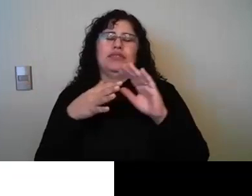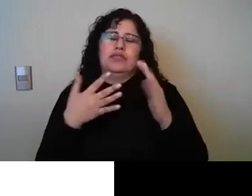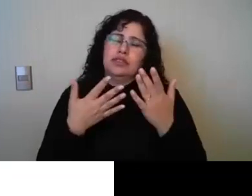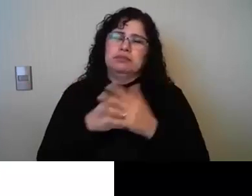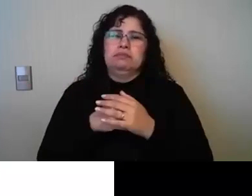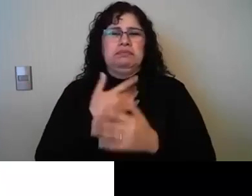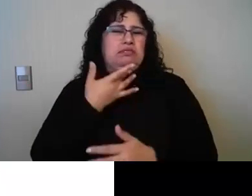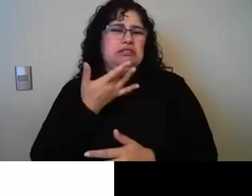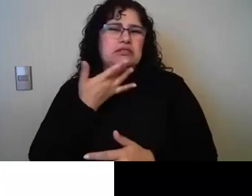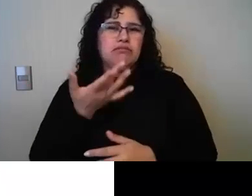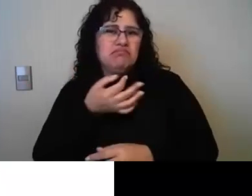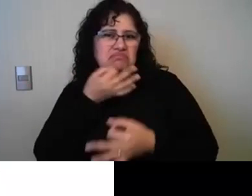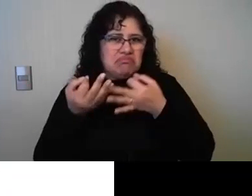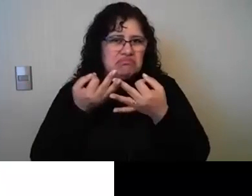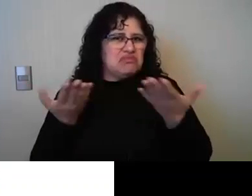simples,